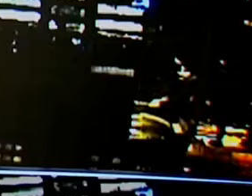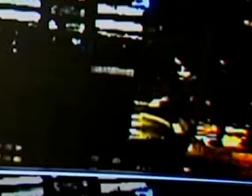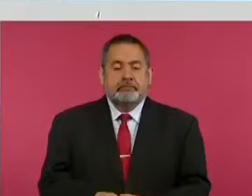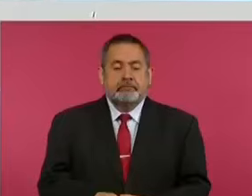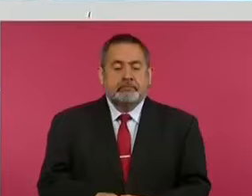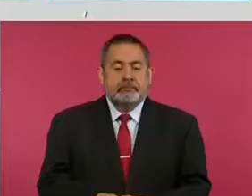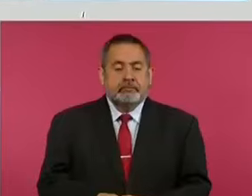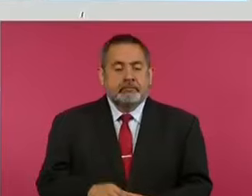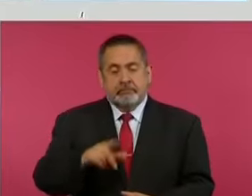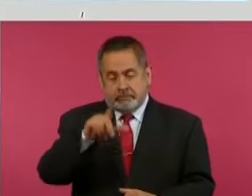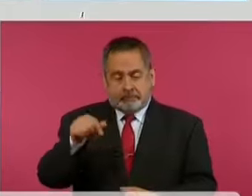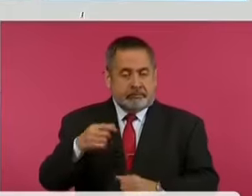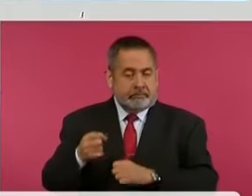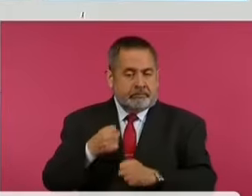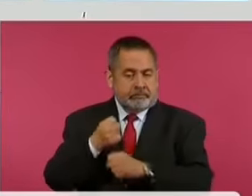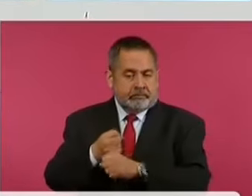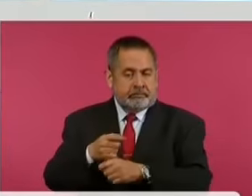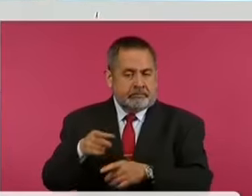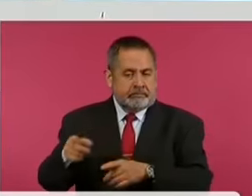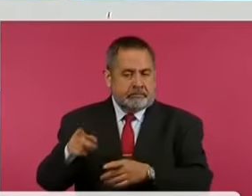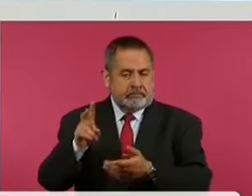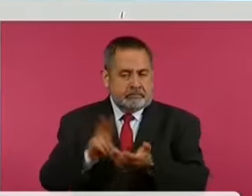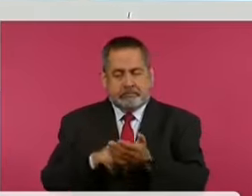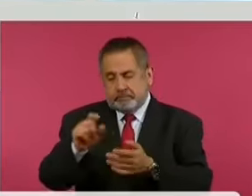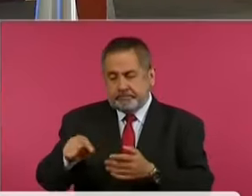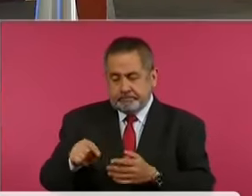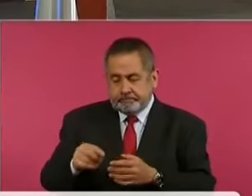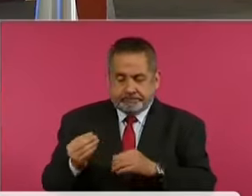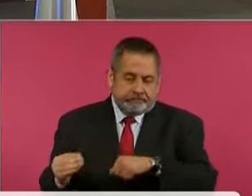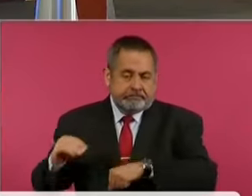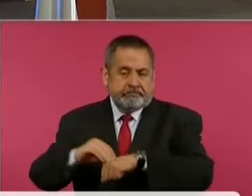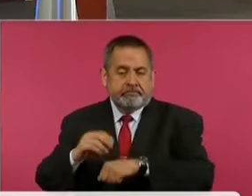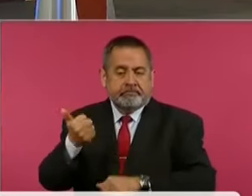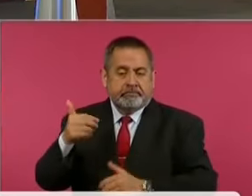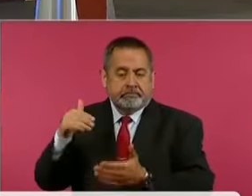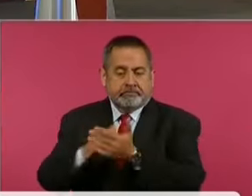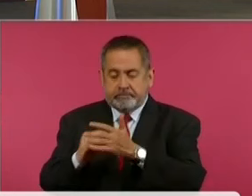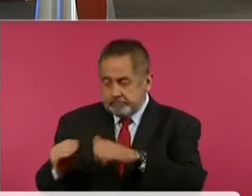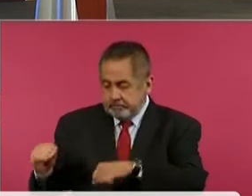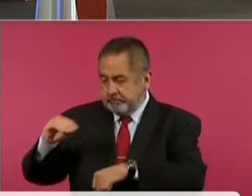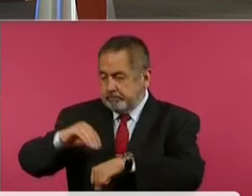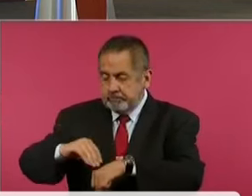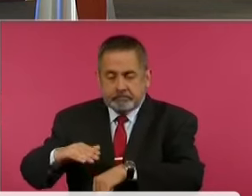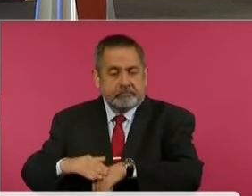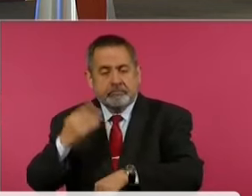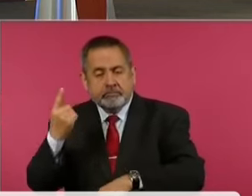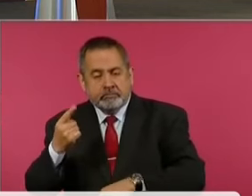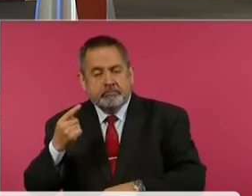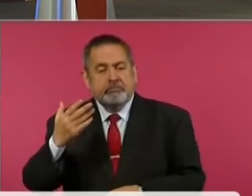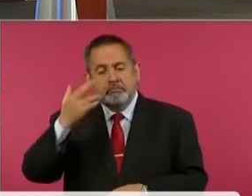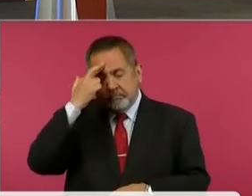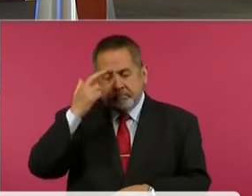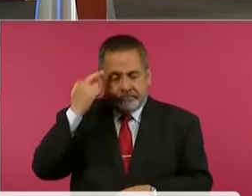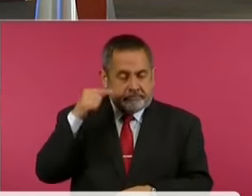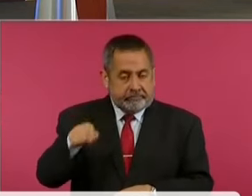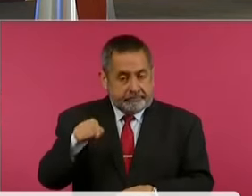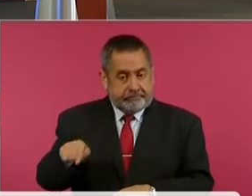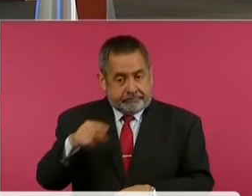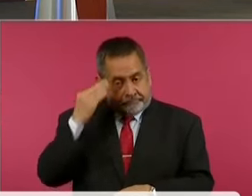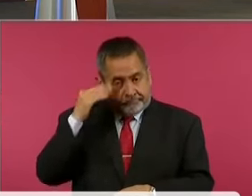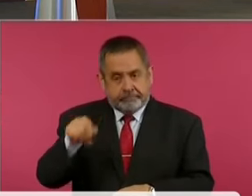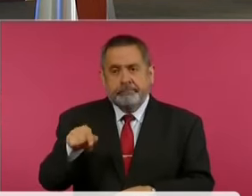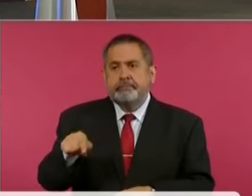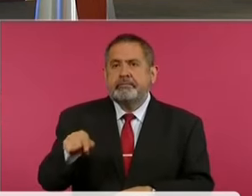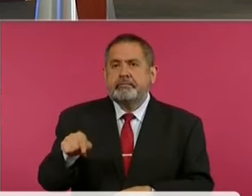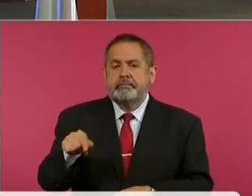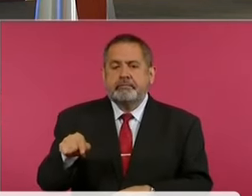Obrador felicitó a los diputados federales por sacar adelante la iniciativa. Sostuvo que la decisión de los legisladores es algo bueno para los mexicanos y confió que para el